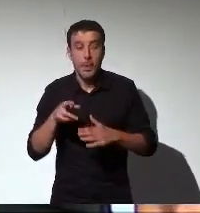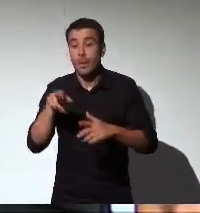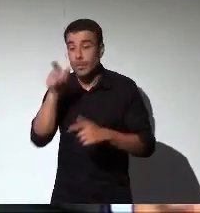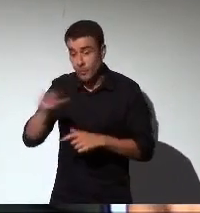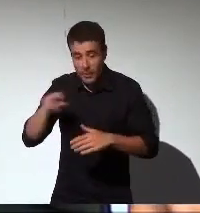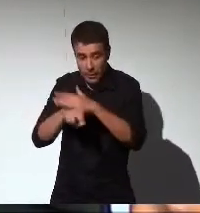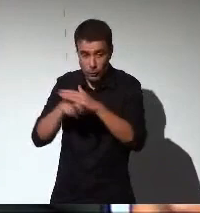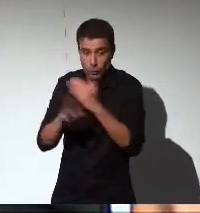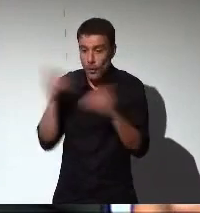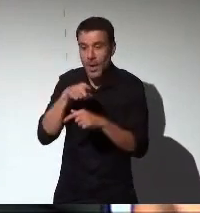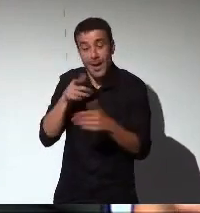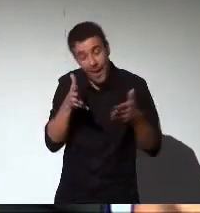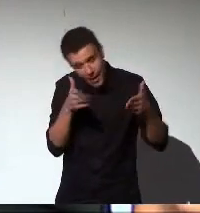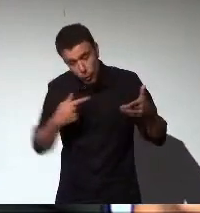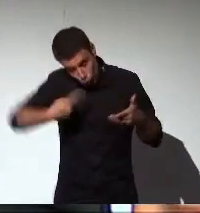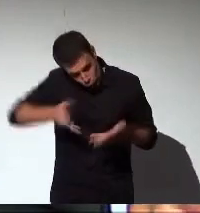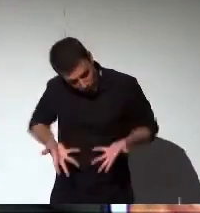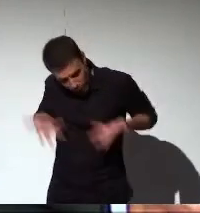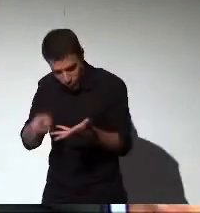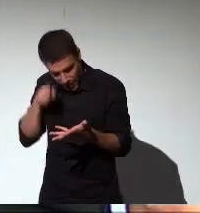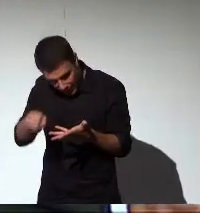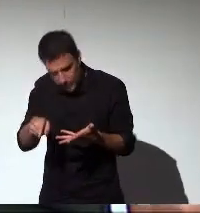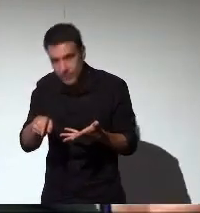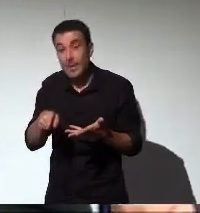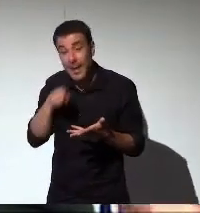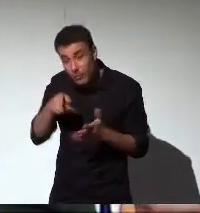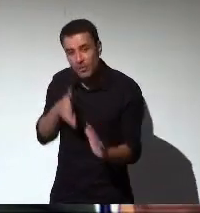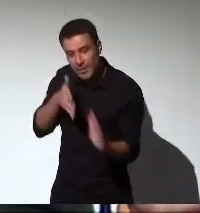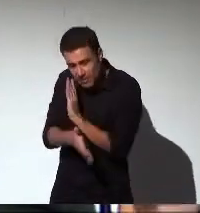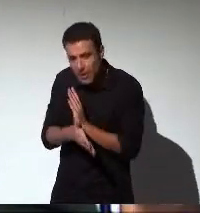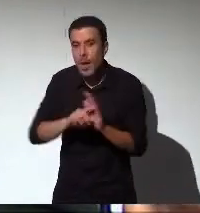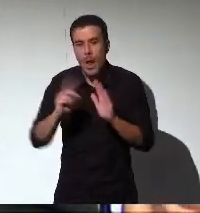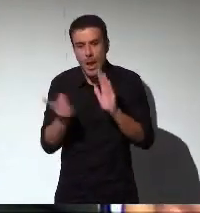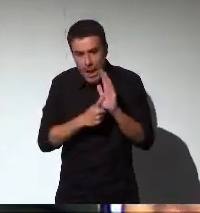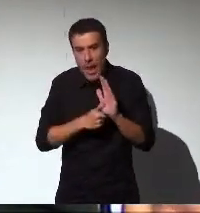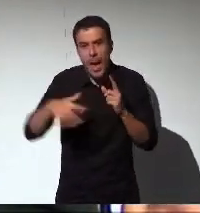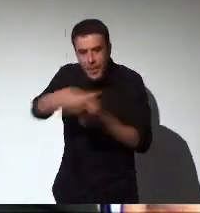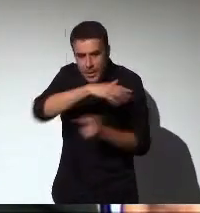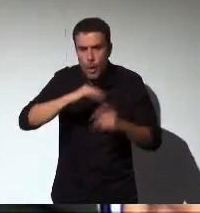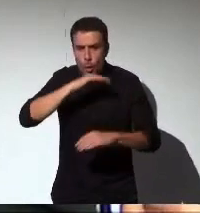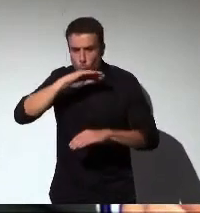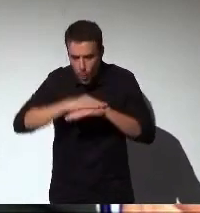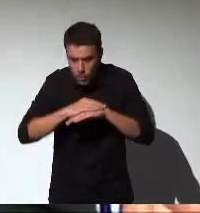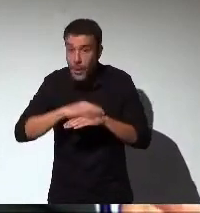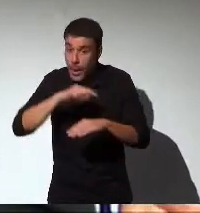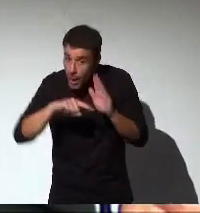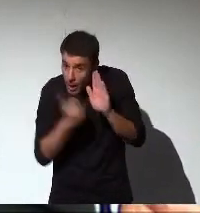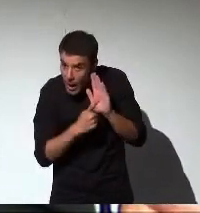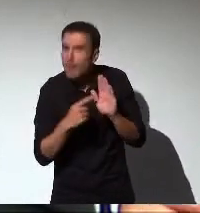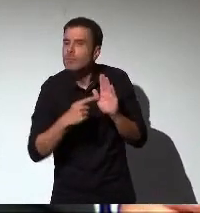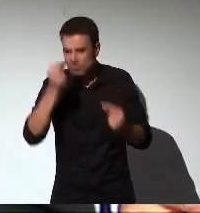Y ahí siempre estaremos del lado del cumplimiento de una legislación ambiental cada vez más exigente.